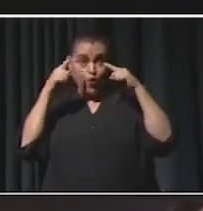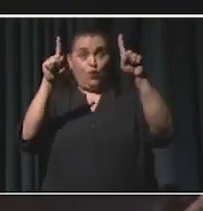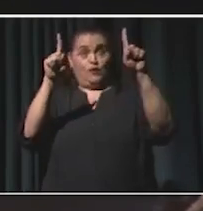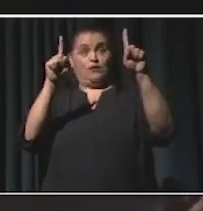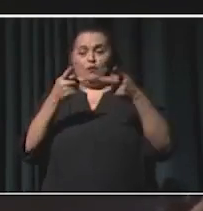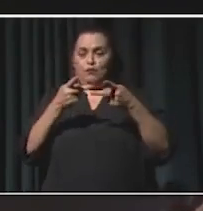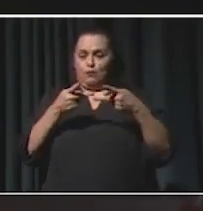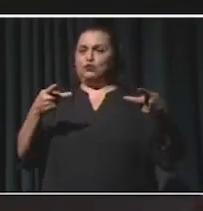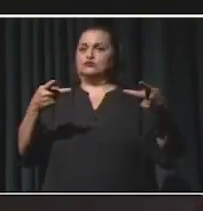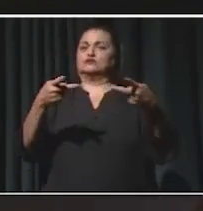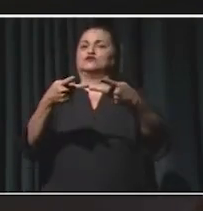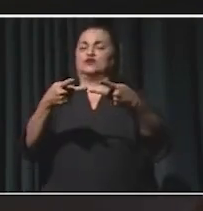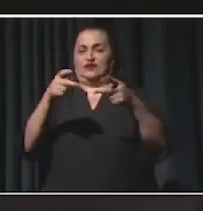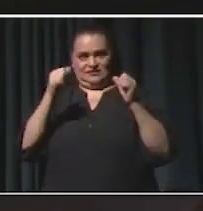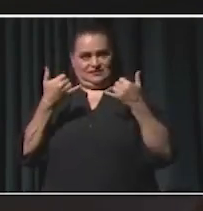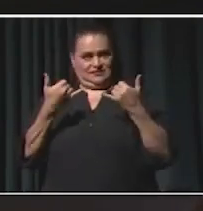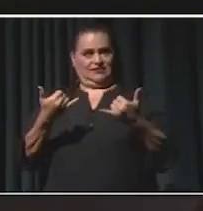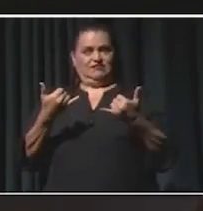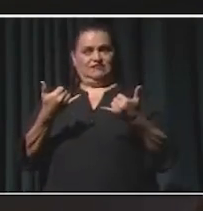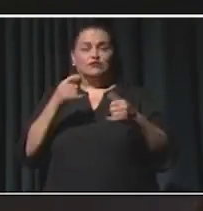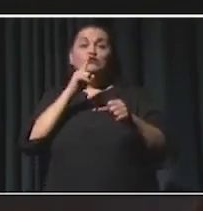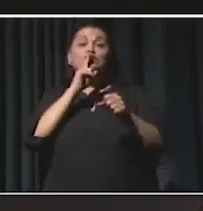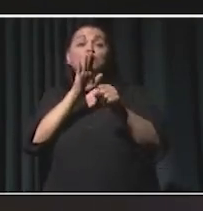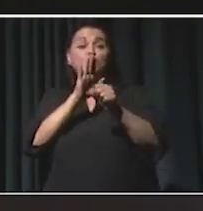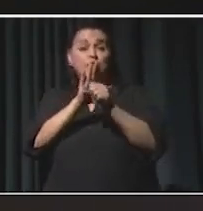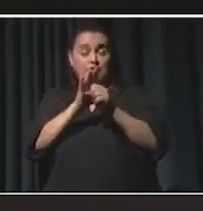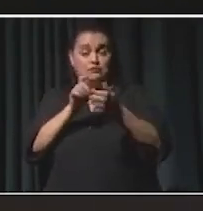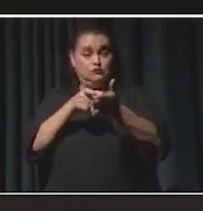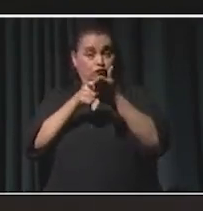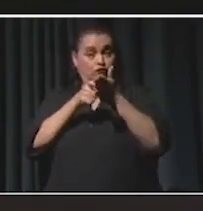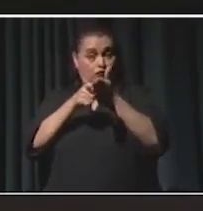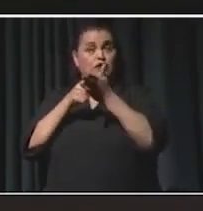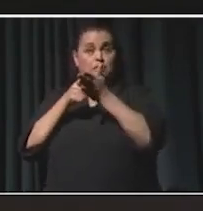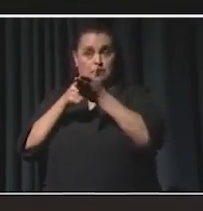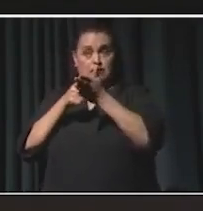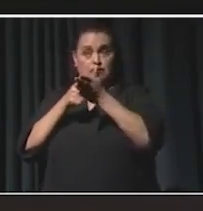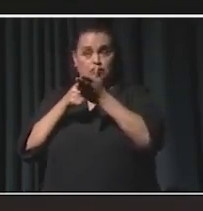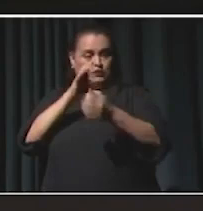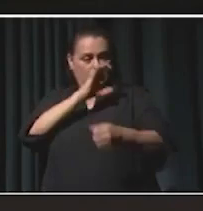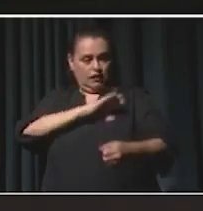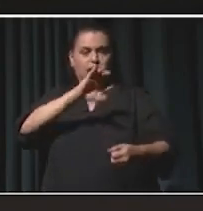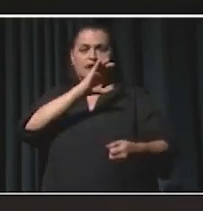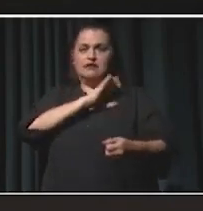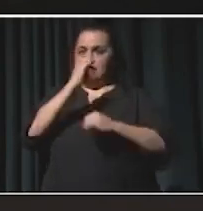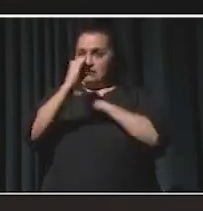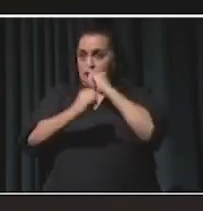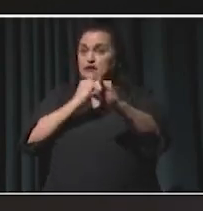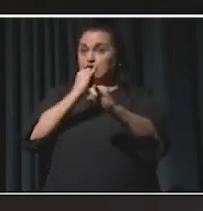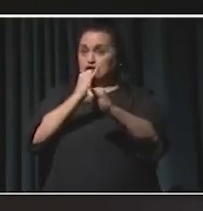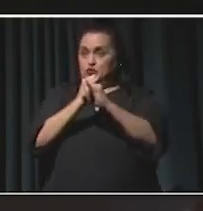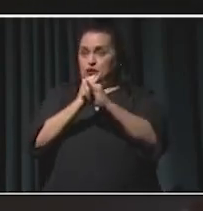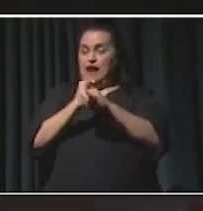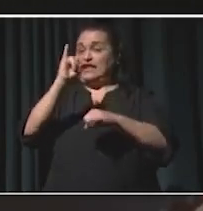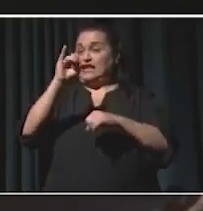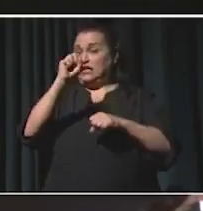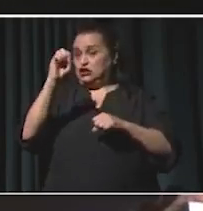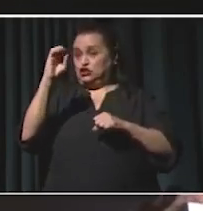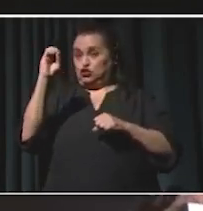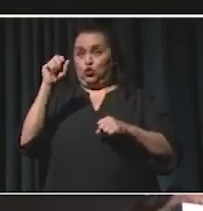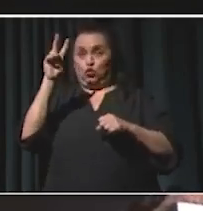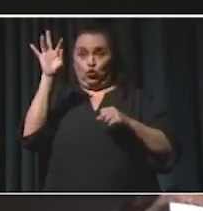posicionar porque cumplimos con los requerimientos de calidad internacional como el ISO